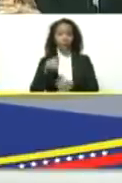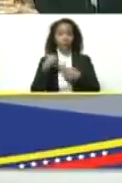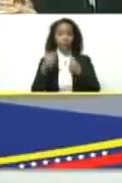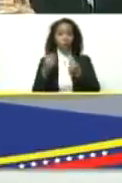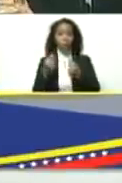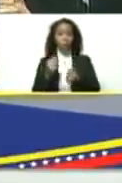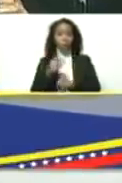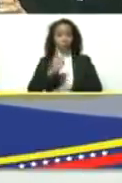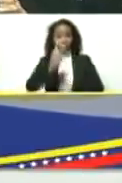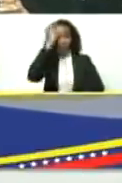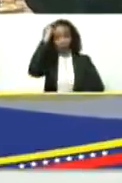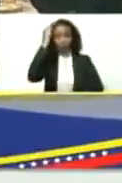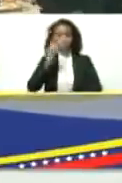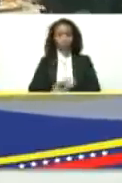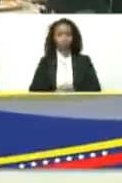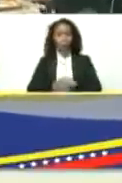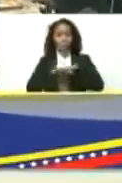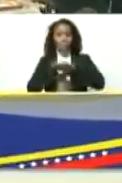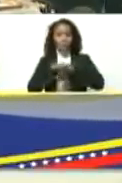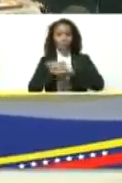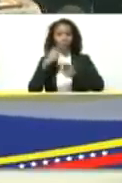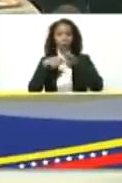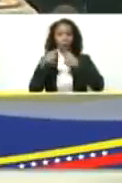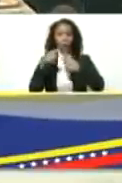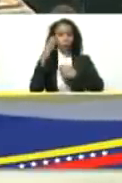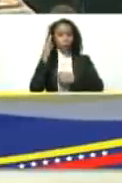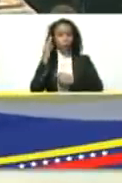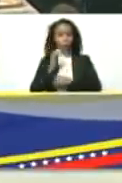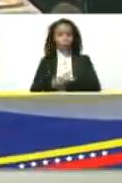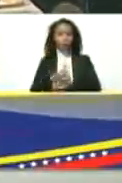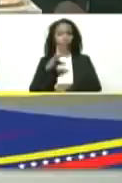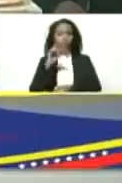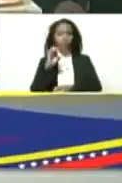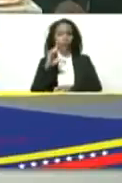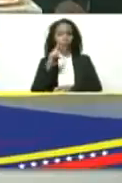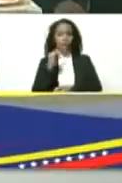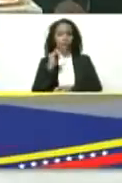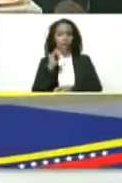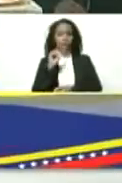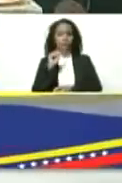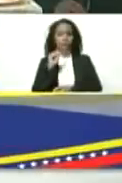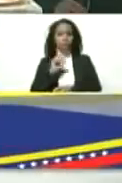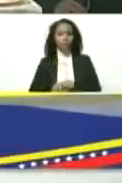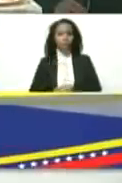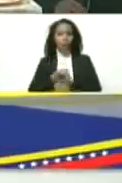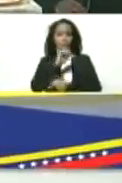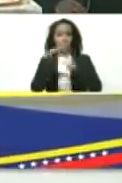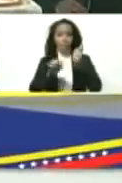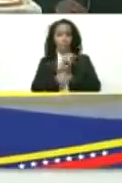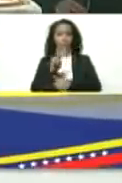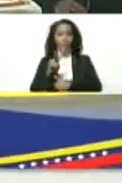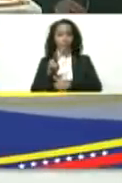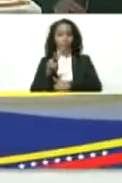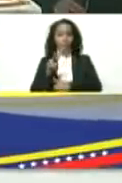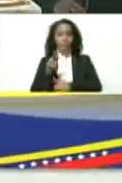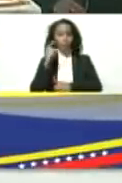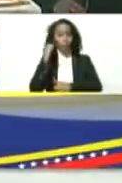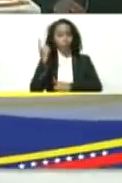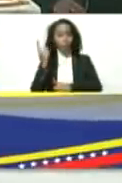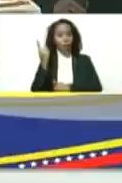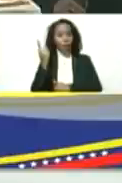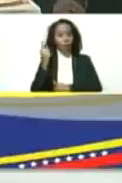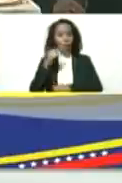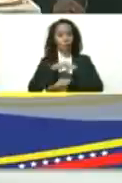Tareq, ministra de Comercio, compañera, Delis Álvarez, vicepresidenta ejecutiva, qué importante, ministro